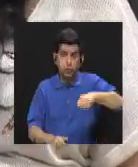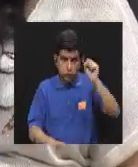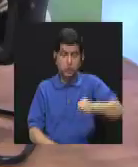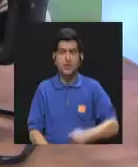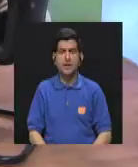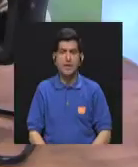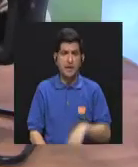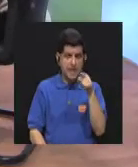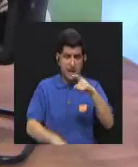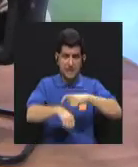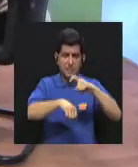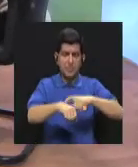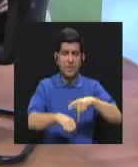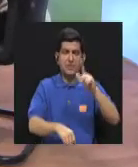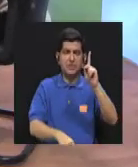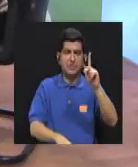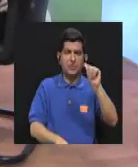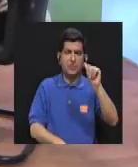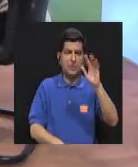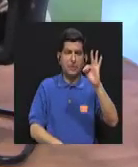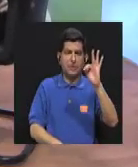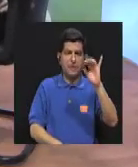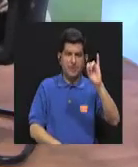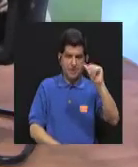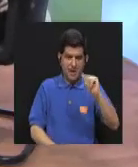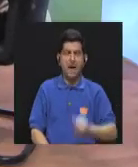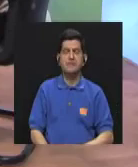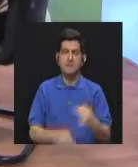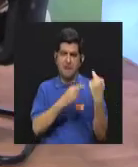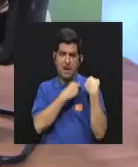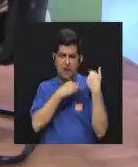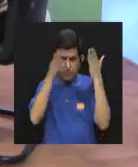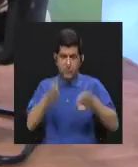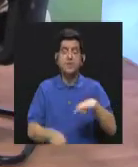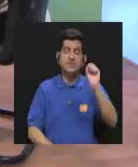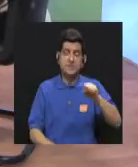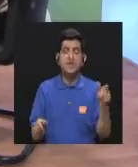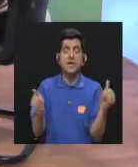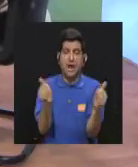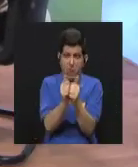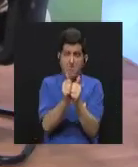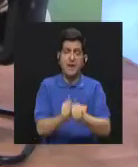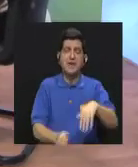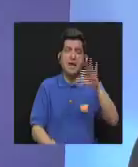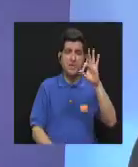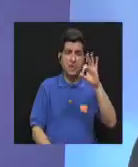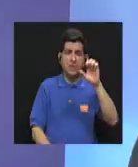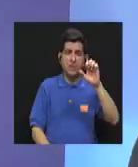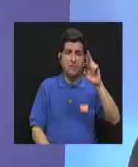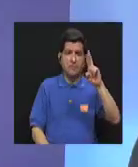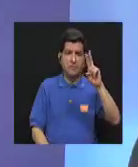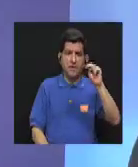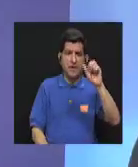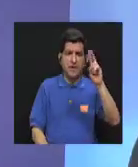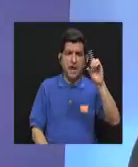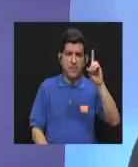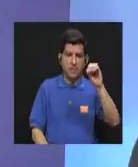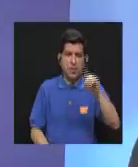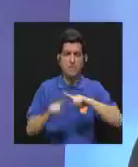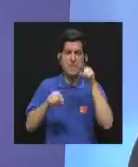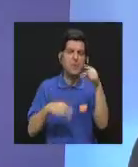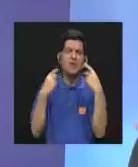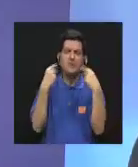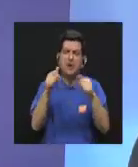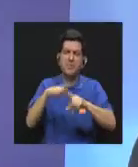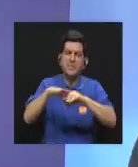era Katia la encargada del proyecto. Era Katia la encargada del proyecto con Fernando. Y vos te uniste al grupo. Ajá. Fernando inicialmente, pero Fernando rápidamente sale del